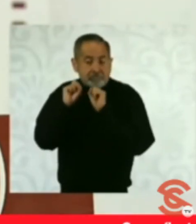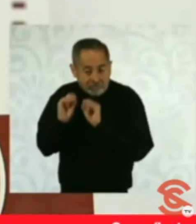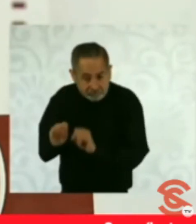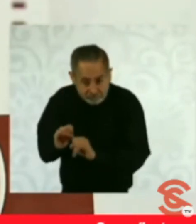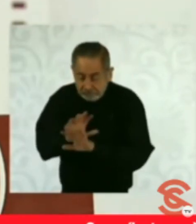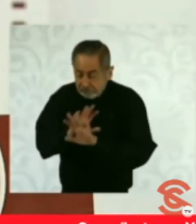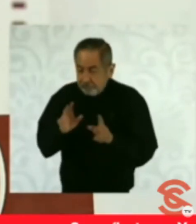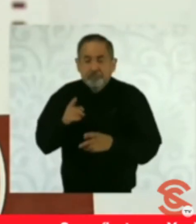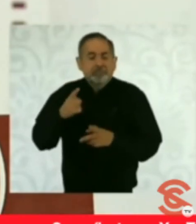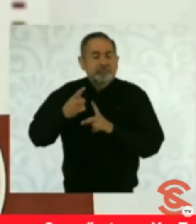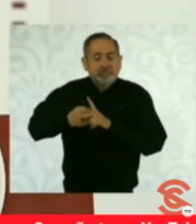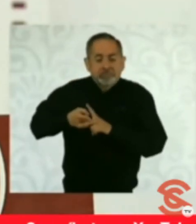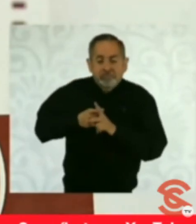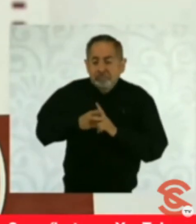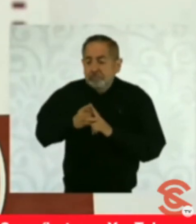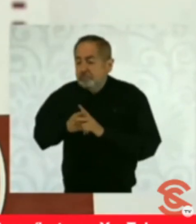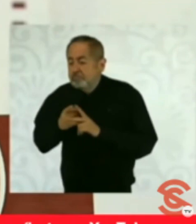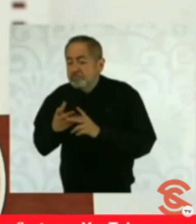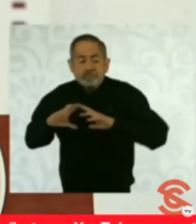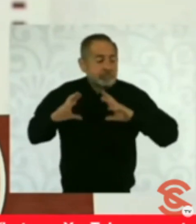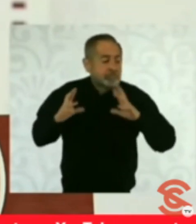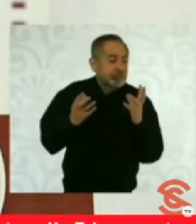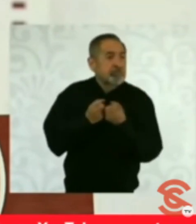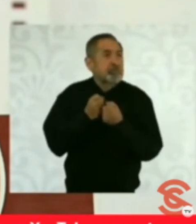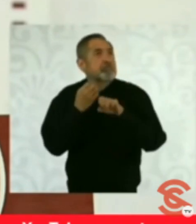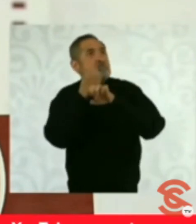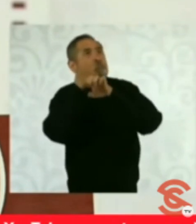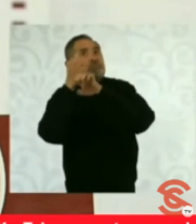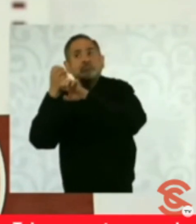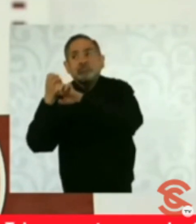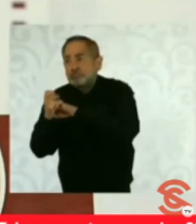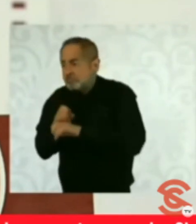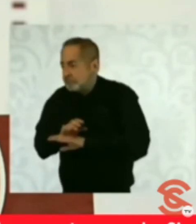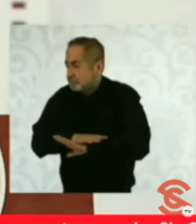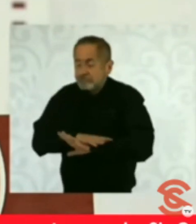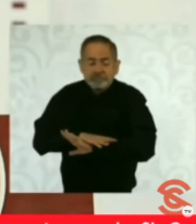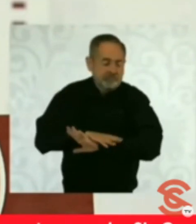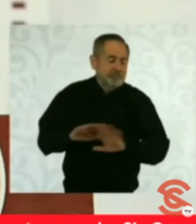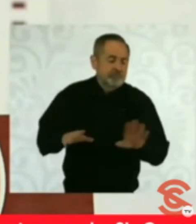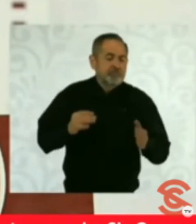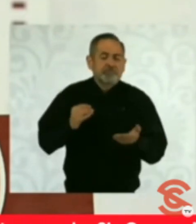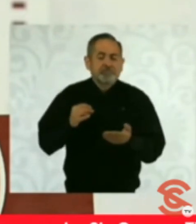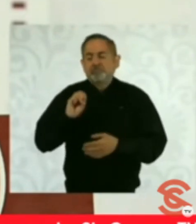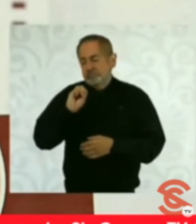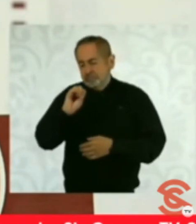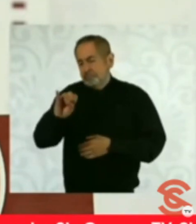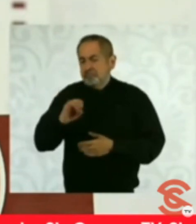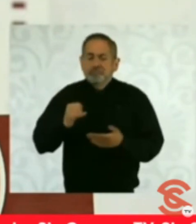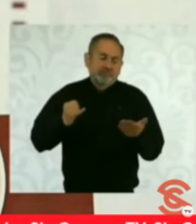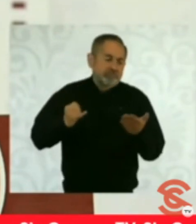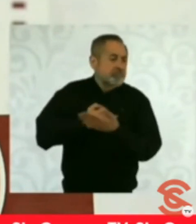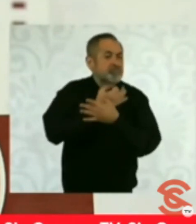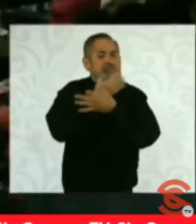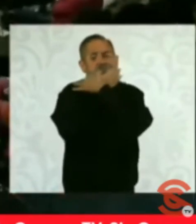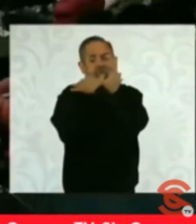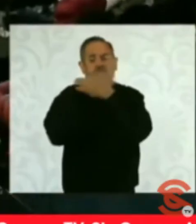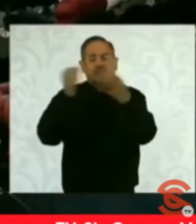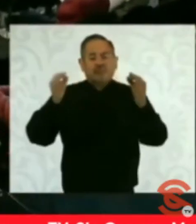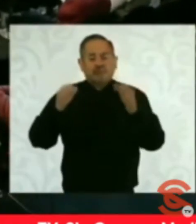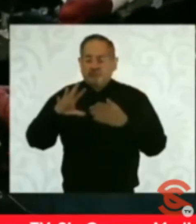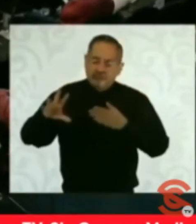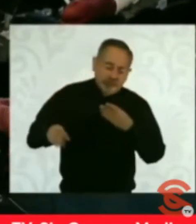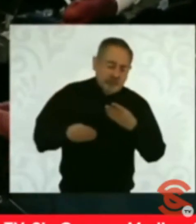harán el cómputo de los votos de las legislaturas y la declaración de haber sido aprobadas las adiciones